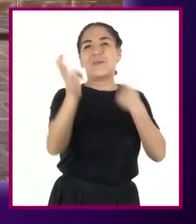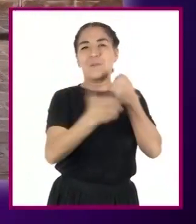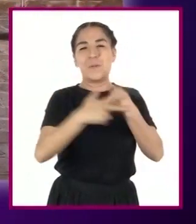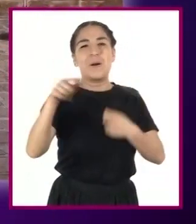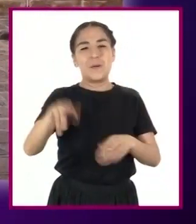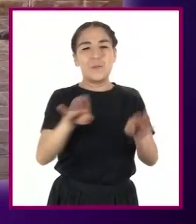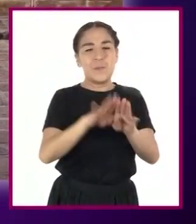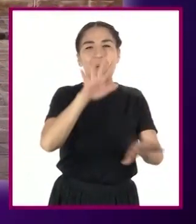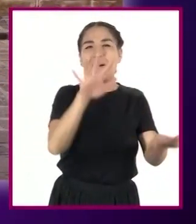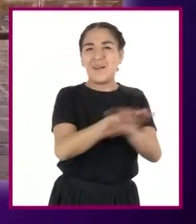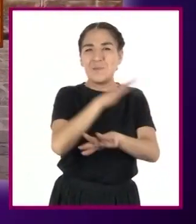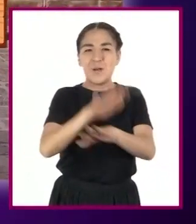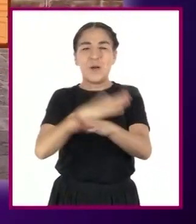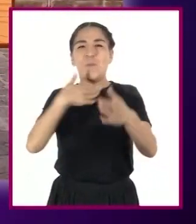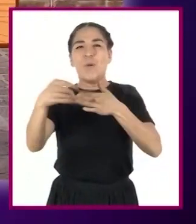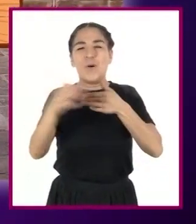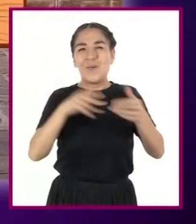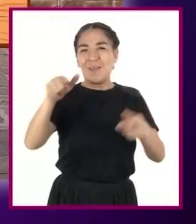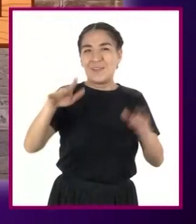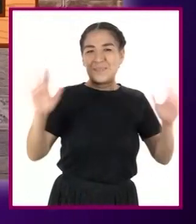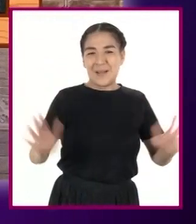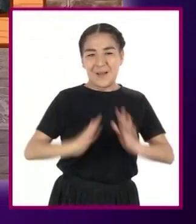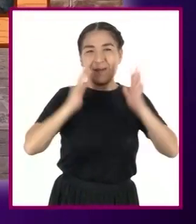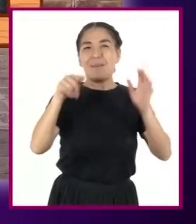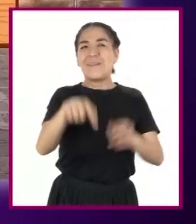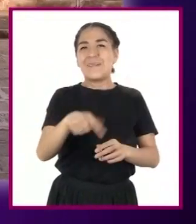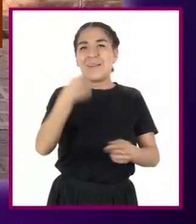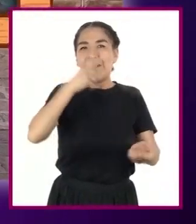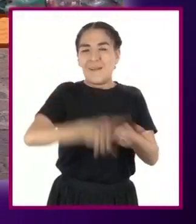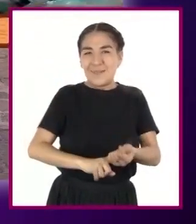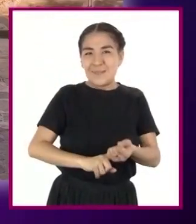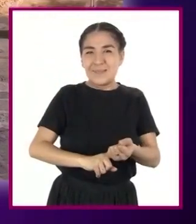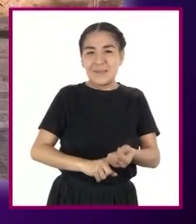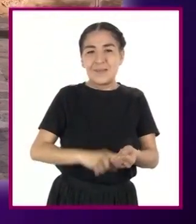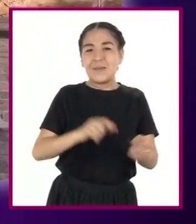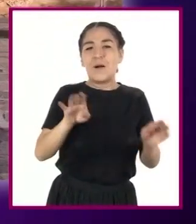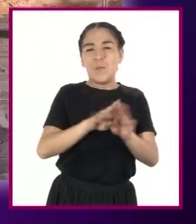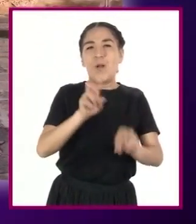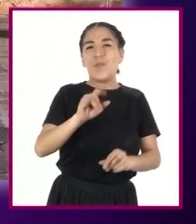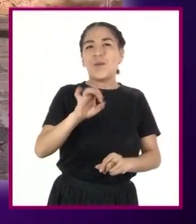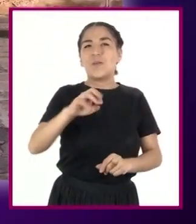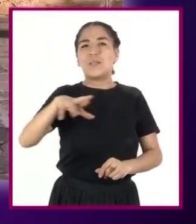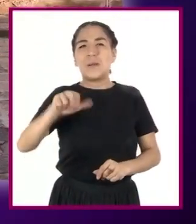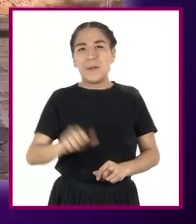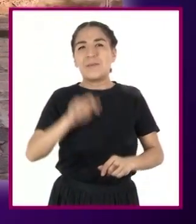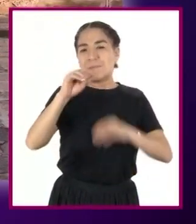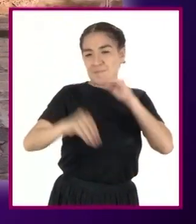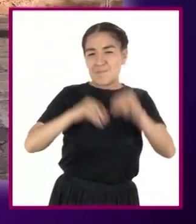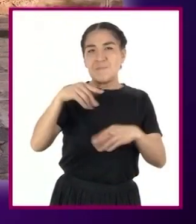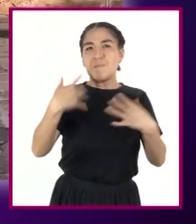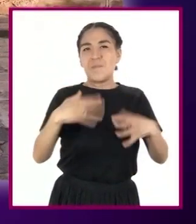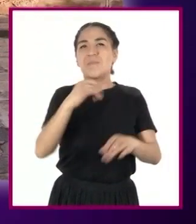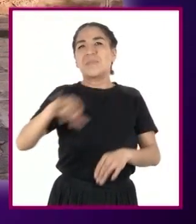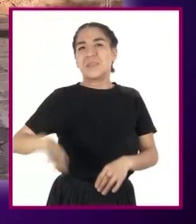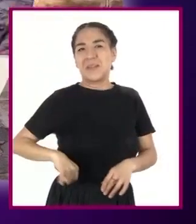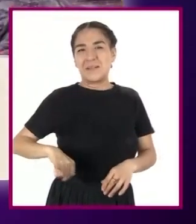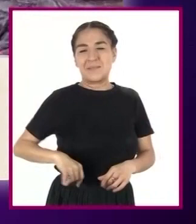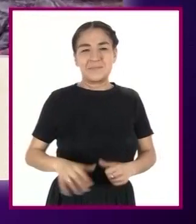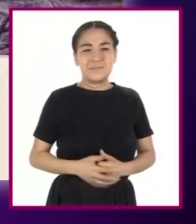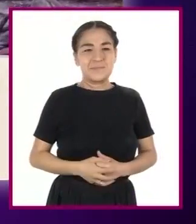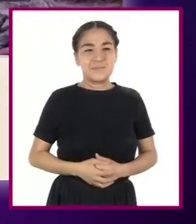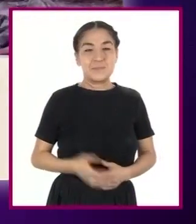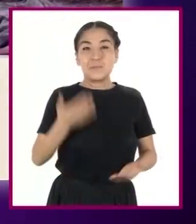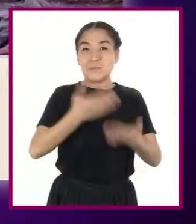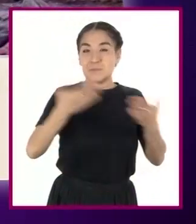de las escenas y los cambios sorprendentes que se obraban en ellas hacían de los dioramas objetos muy interesantes. En